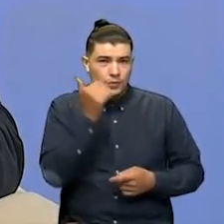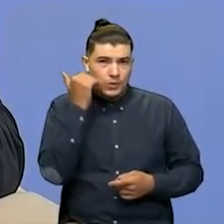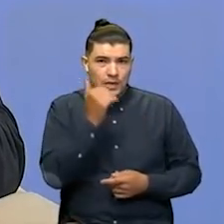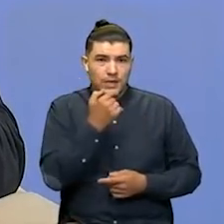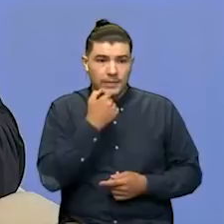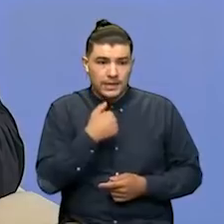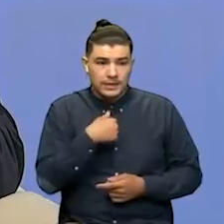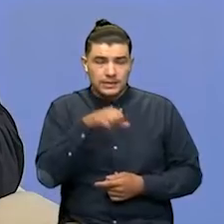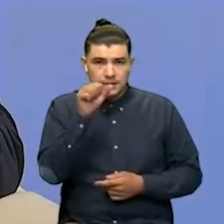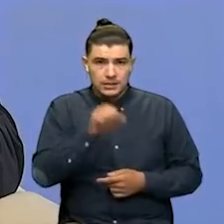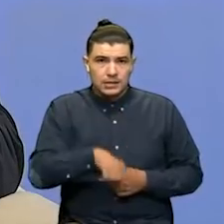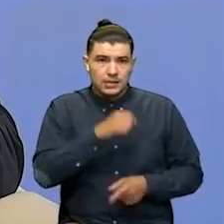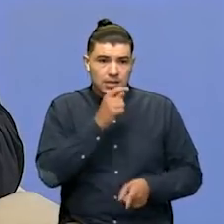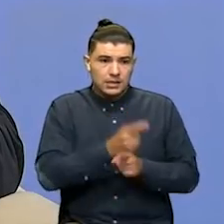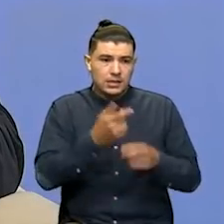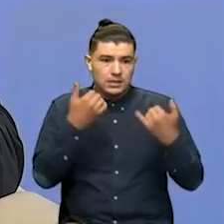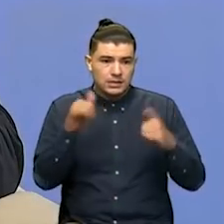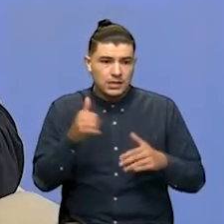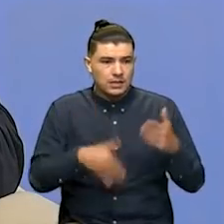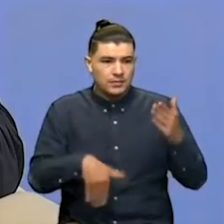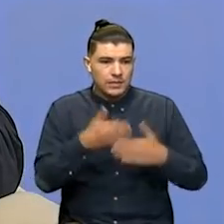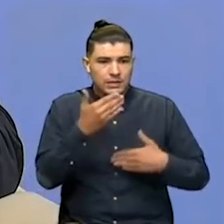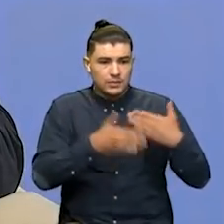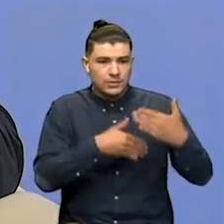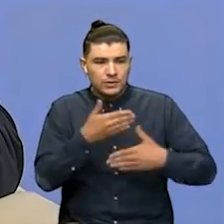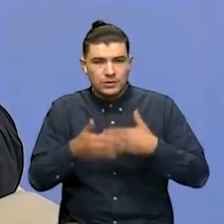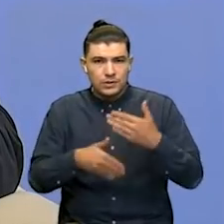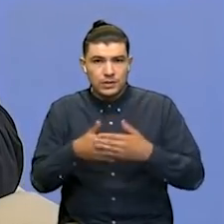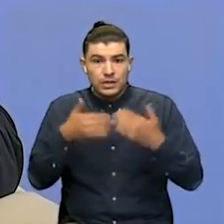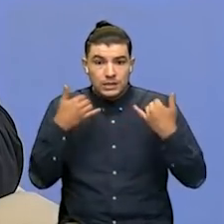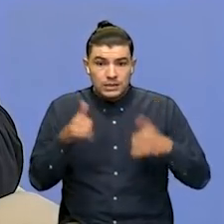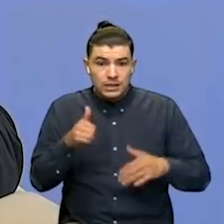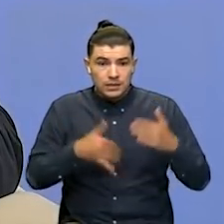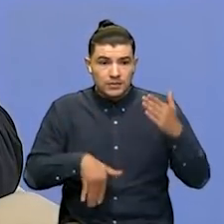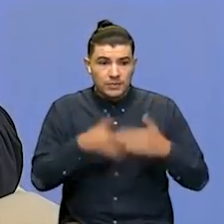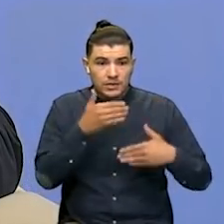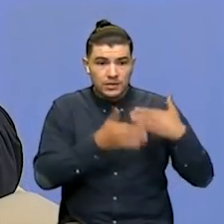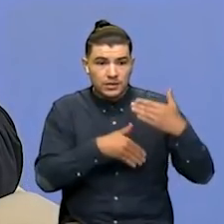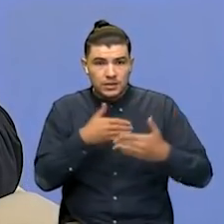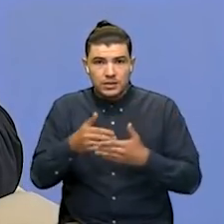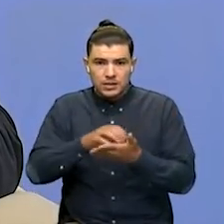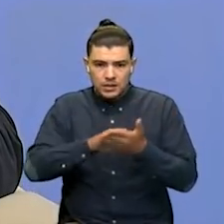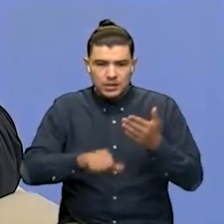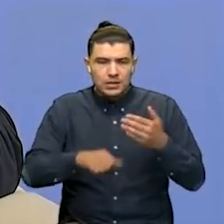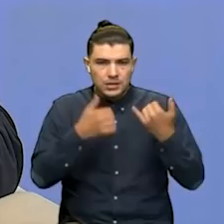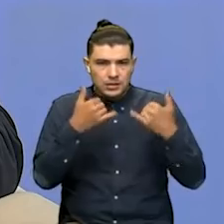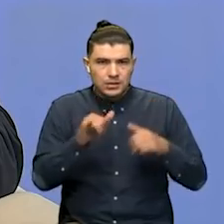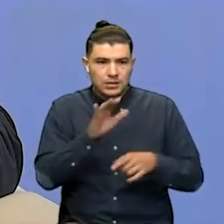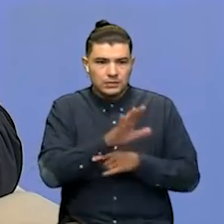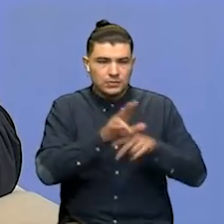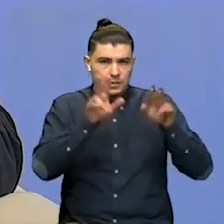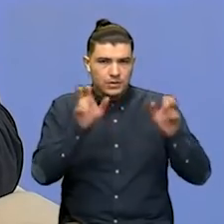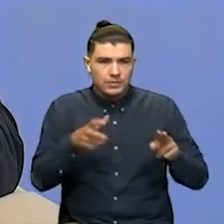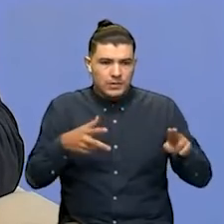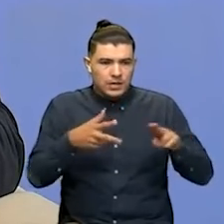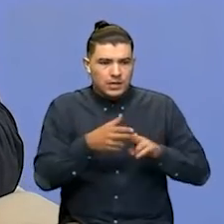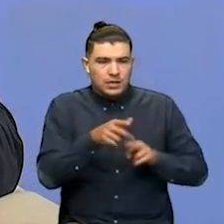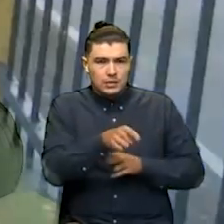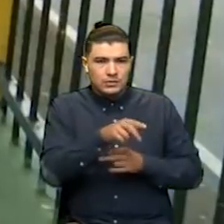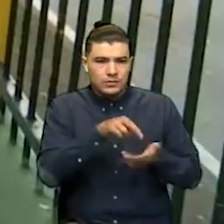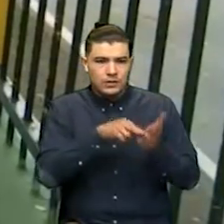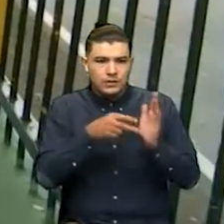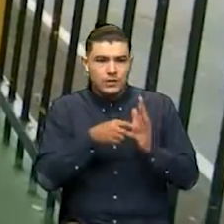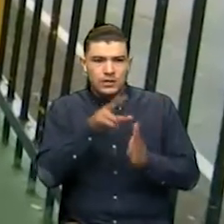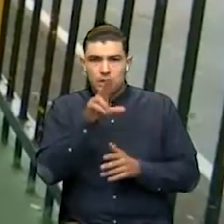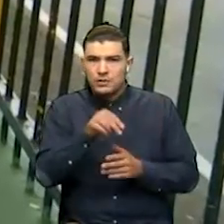mal, que ya se inició un proceso de sucesión. Si ya se inició un proceso de sucesión, se interrumpiría, digamos, ese término. O sea, es decir, no